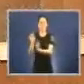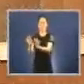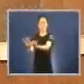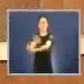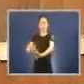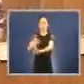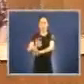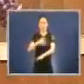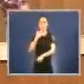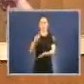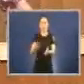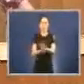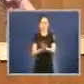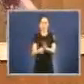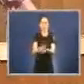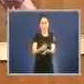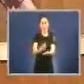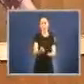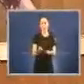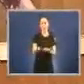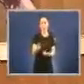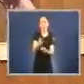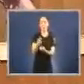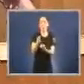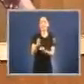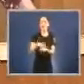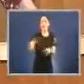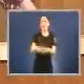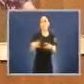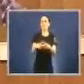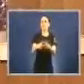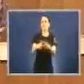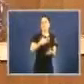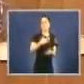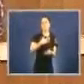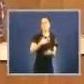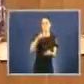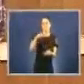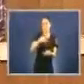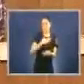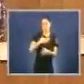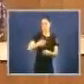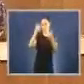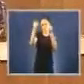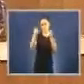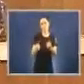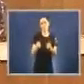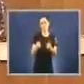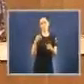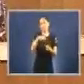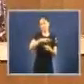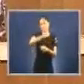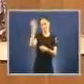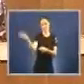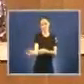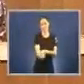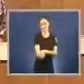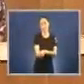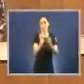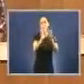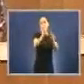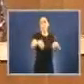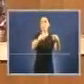mantendo a bicoca dos beneficios fiscais das sociedades patrimoniais persoais cos que veñen operando os grandes patrimonios, etc.